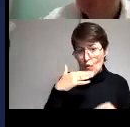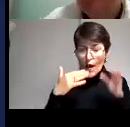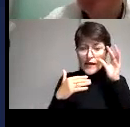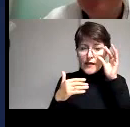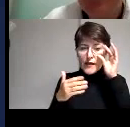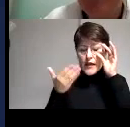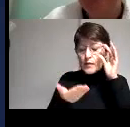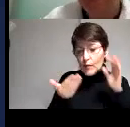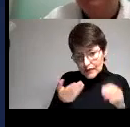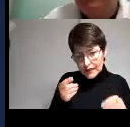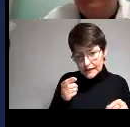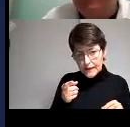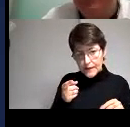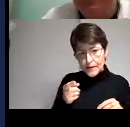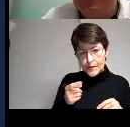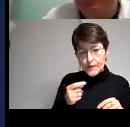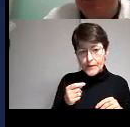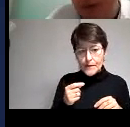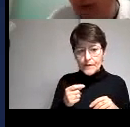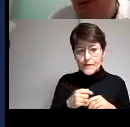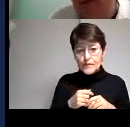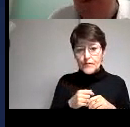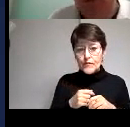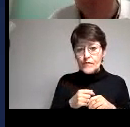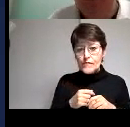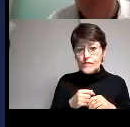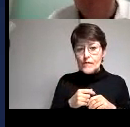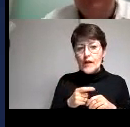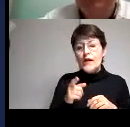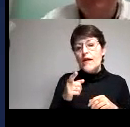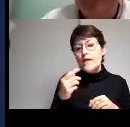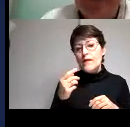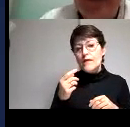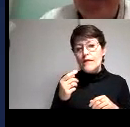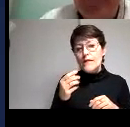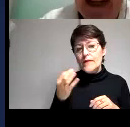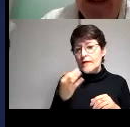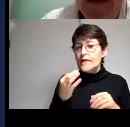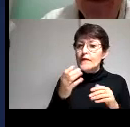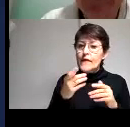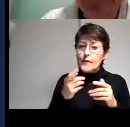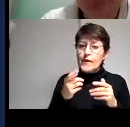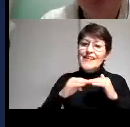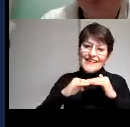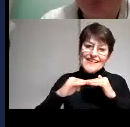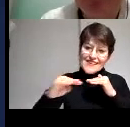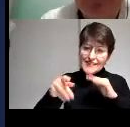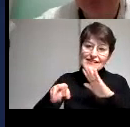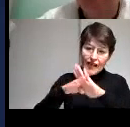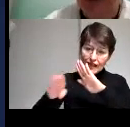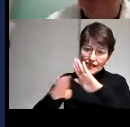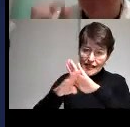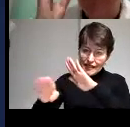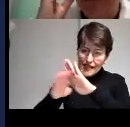Lo más importante en estos casos es hacer un consumo de manera mantenida, y comer pescado cada